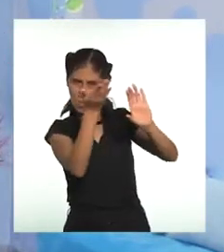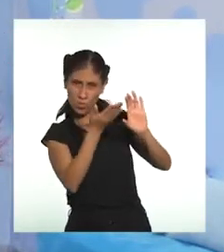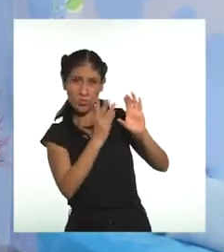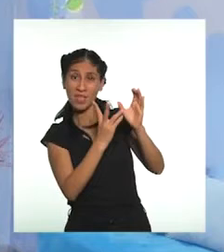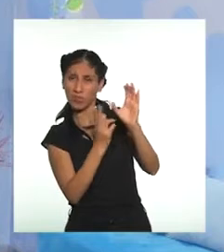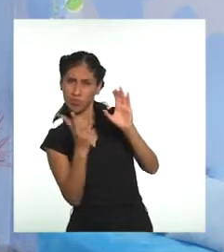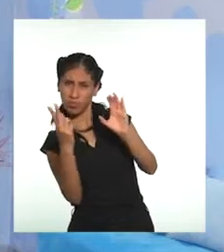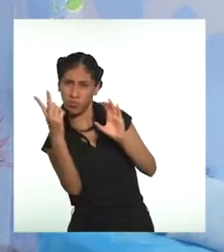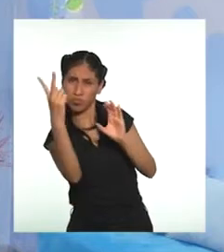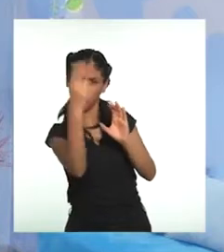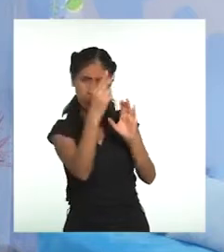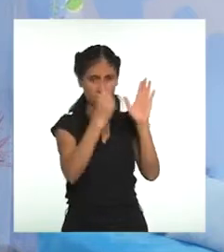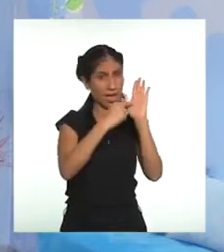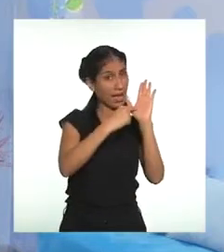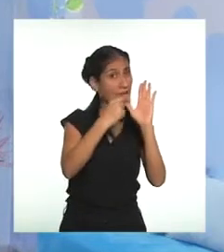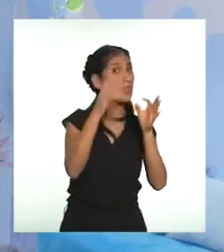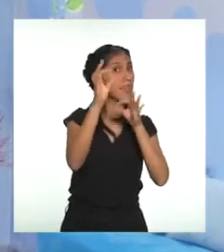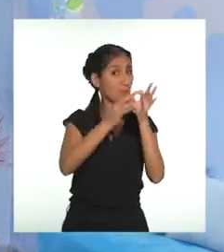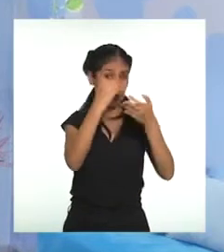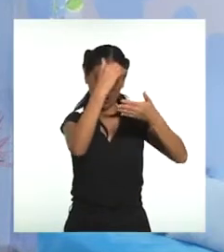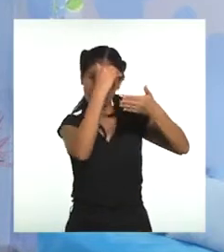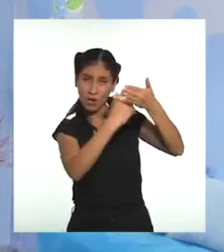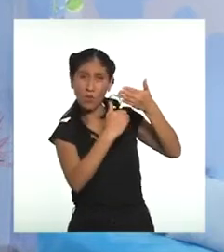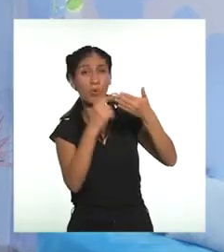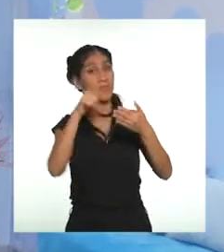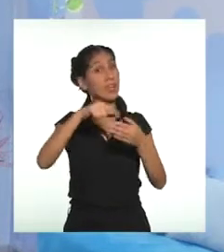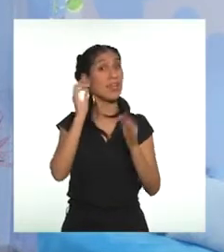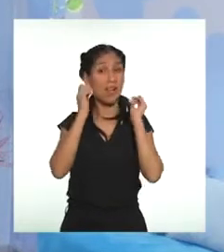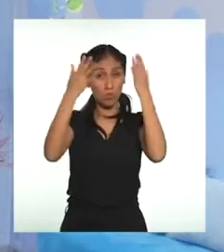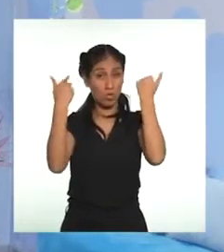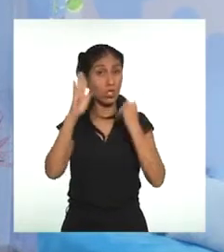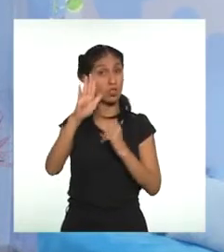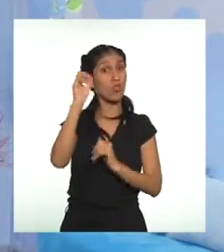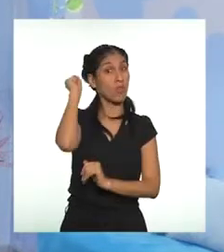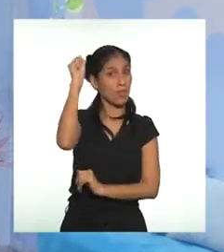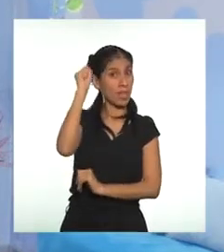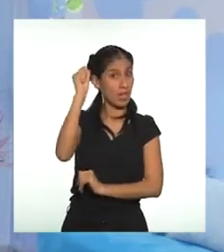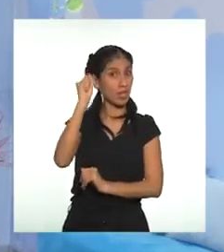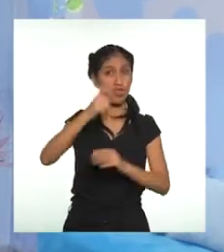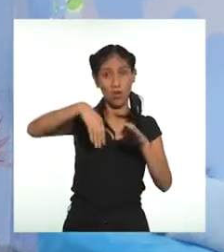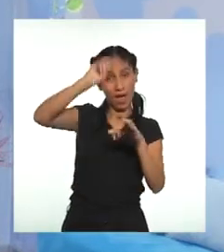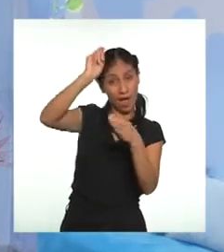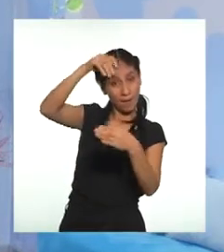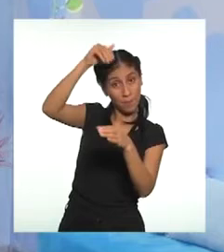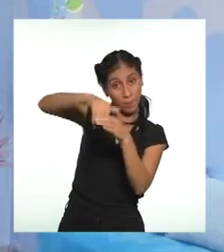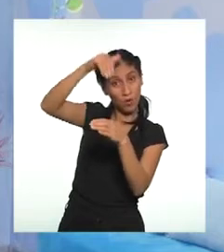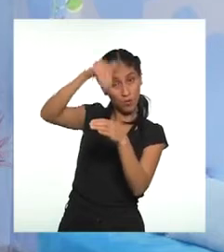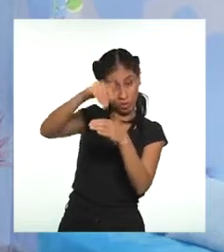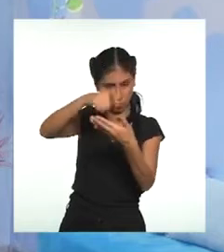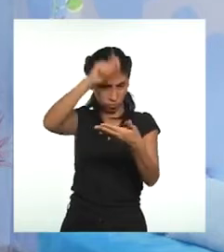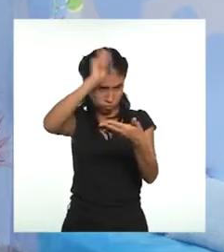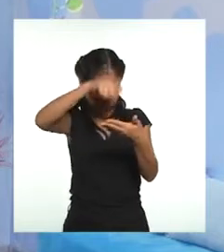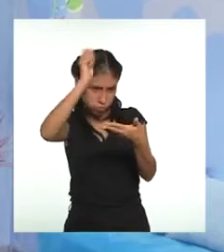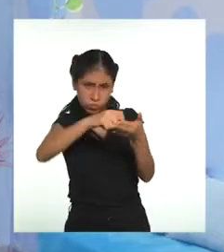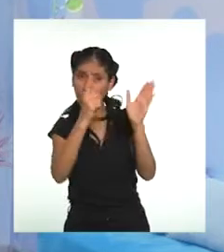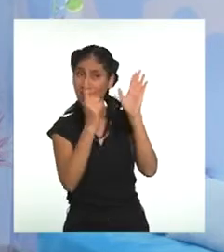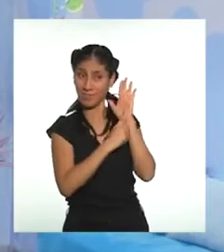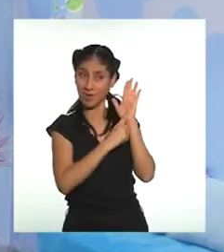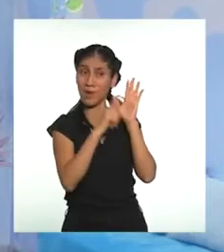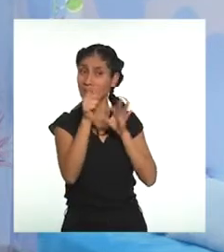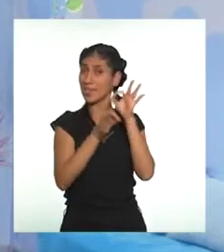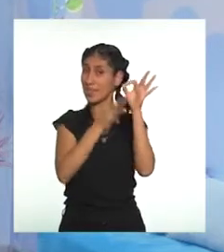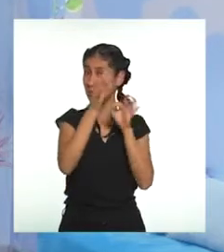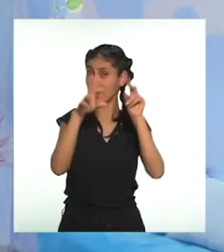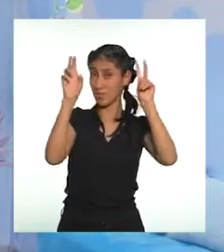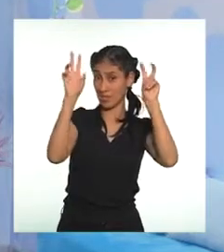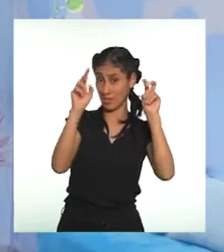abuela elaboró sobre el derecho al voto femenino. Hay recortes desde 1940 y habla mucho de la lucha de mujeres para lograr el sufragio